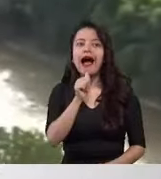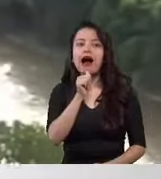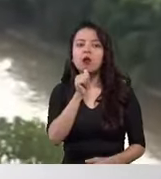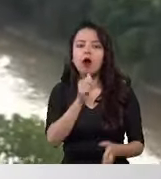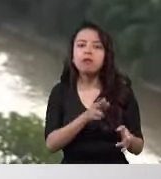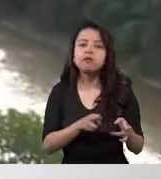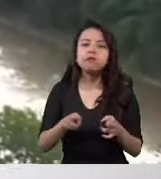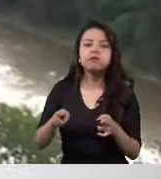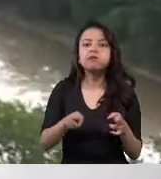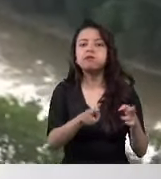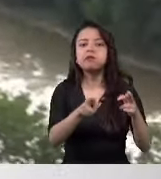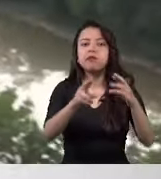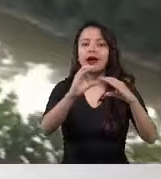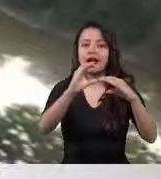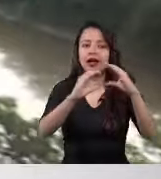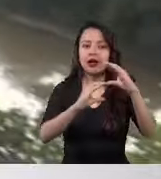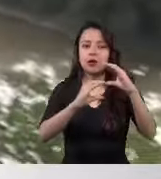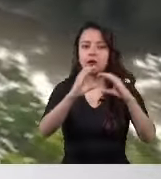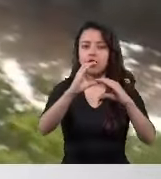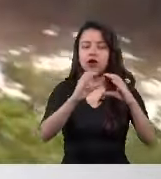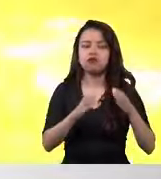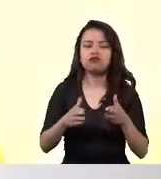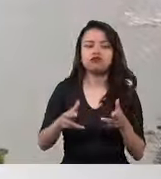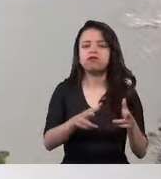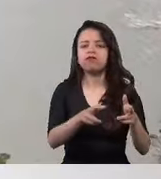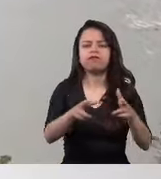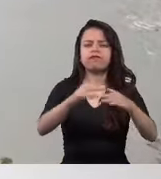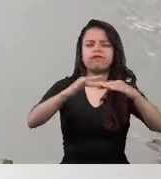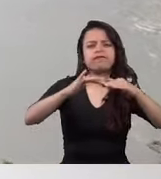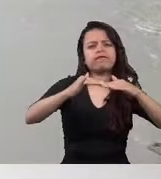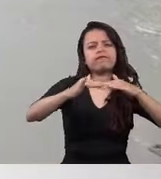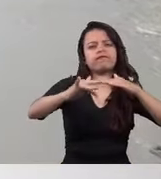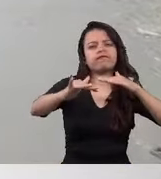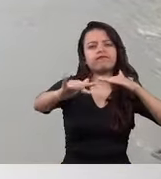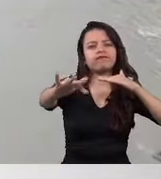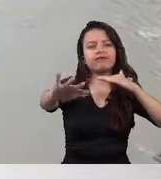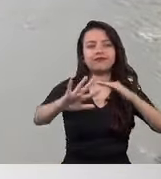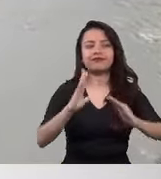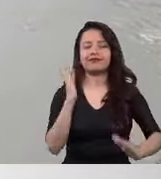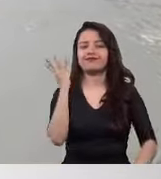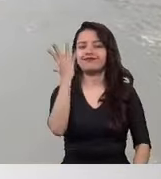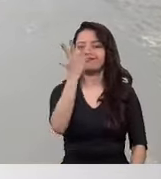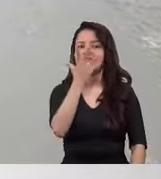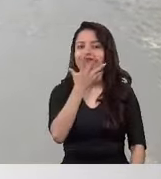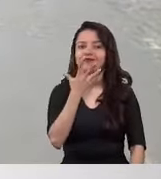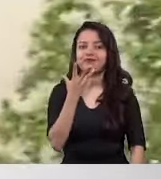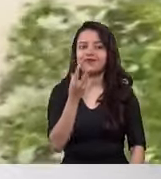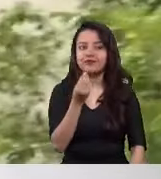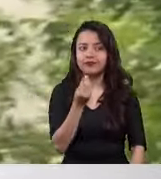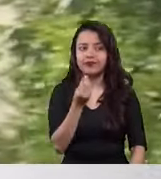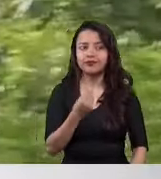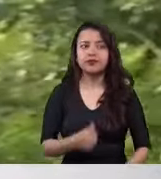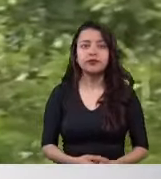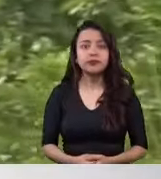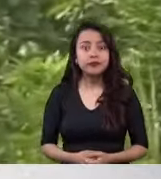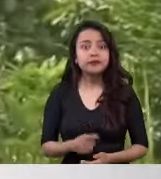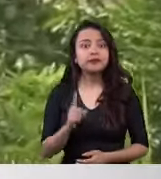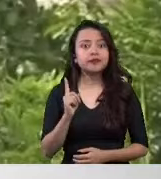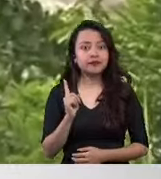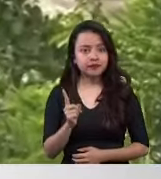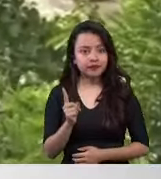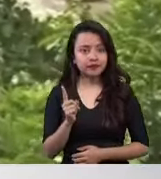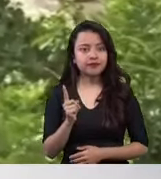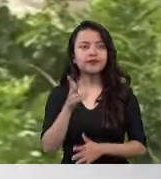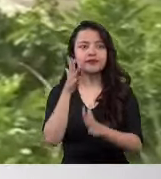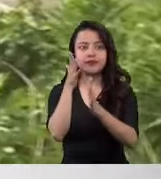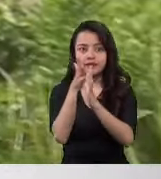río Cauca, espectacular, una meseta, una planada en donde se ven estas aguas. Pero también quiero